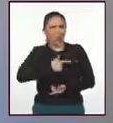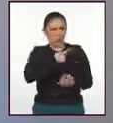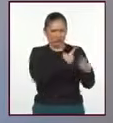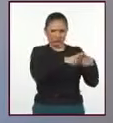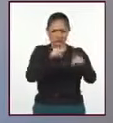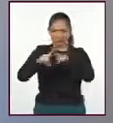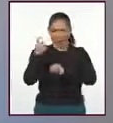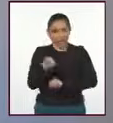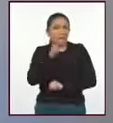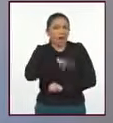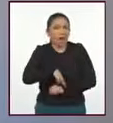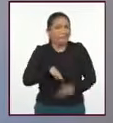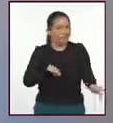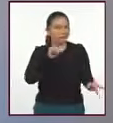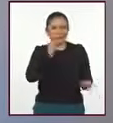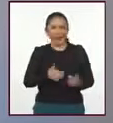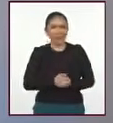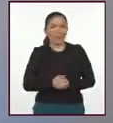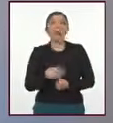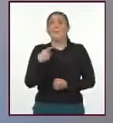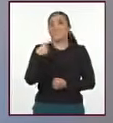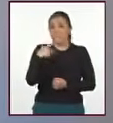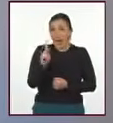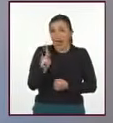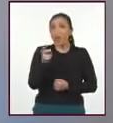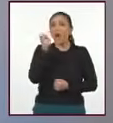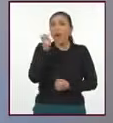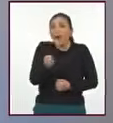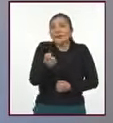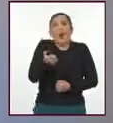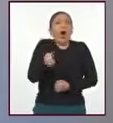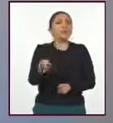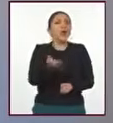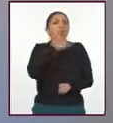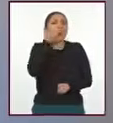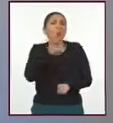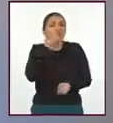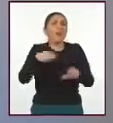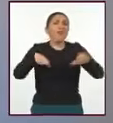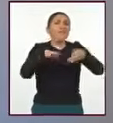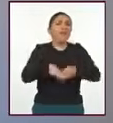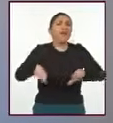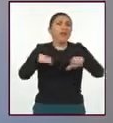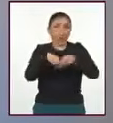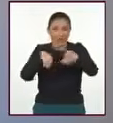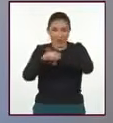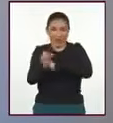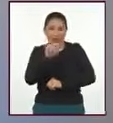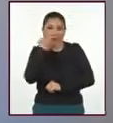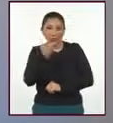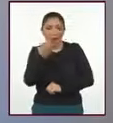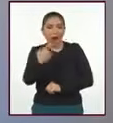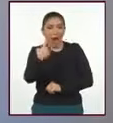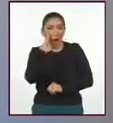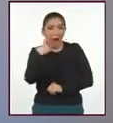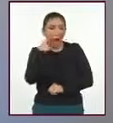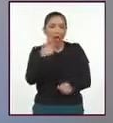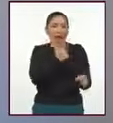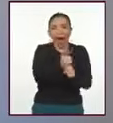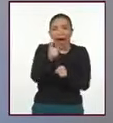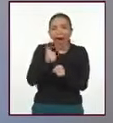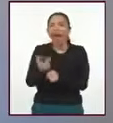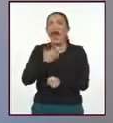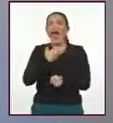malo. Sin embargo, pues es algo muy común, muy frecuente en contexto escolar, que se lleguen a identificar estas